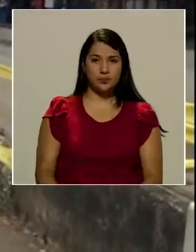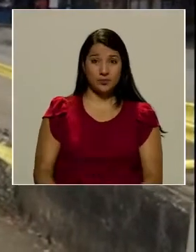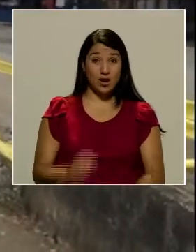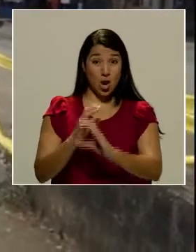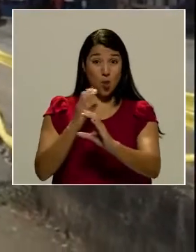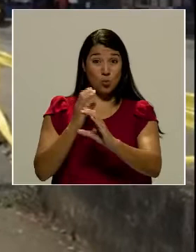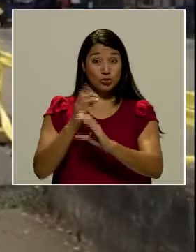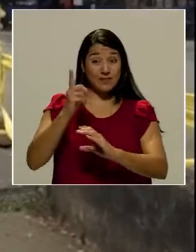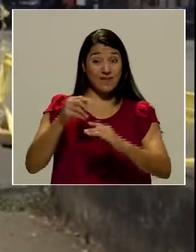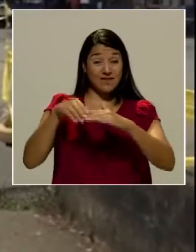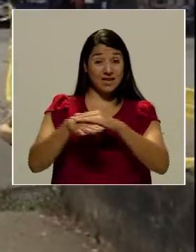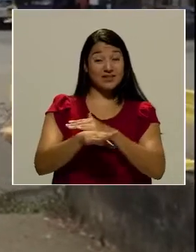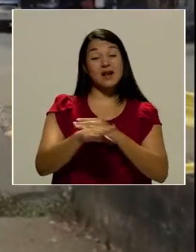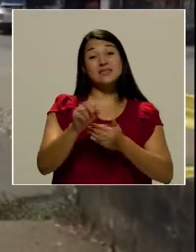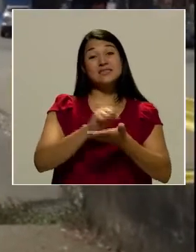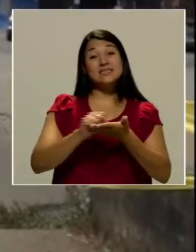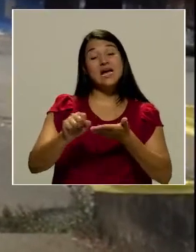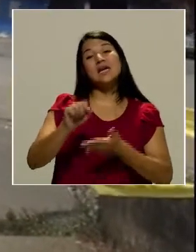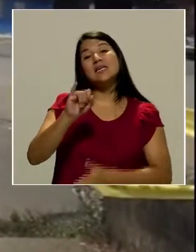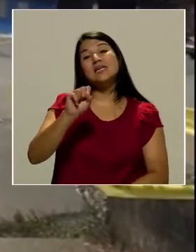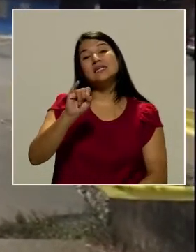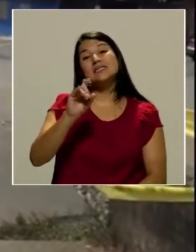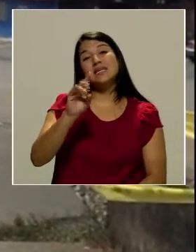que tienen que ingresar a San Isidro del General se